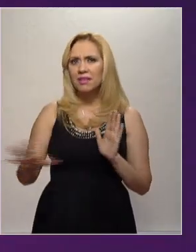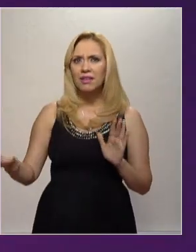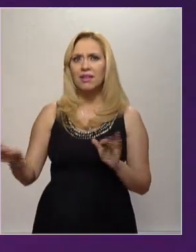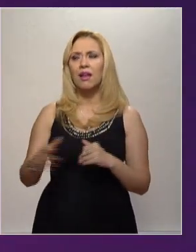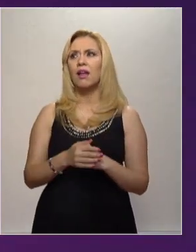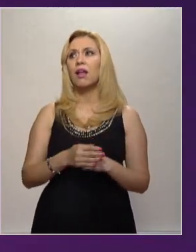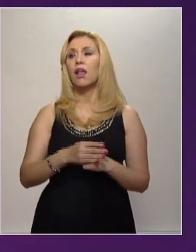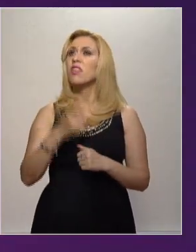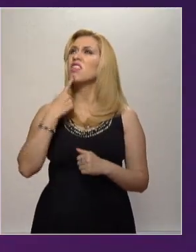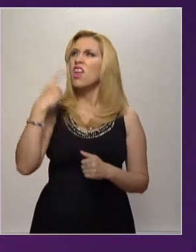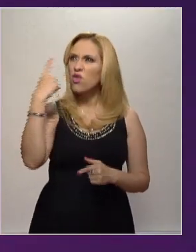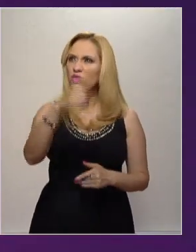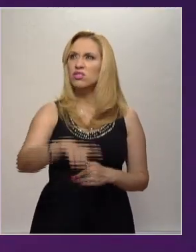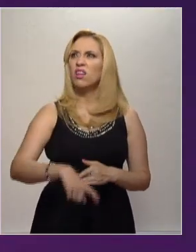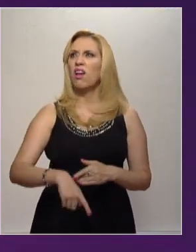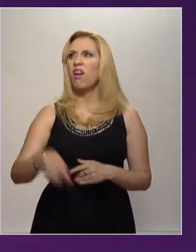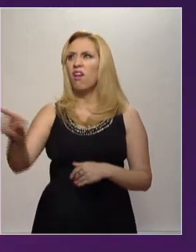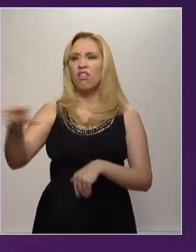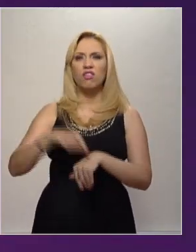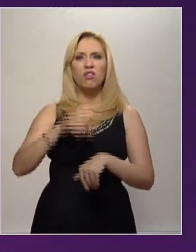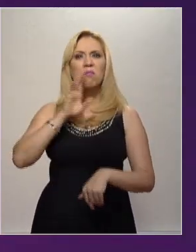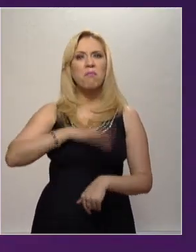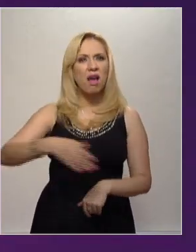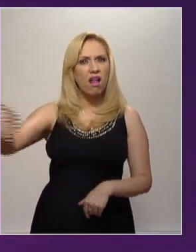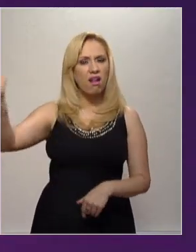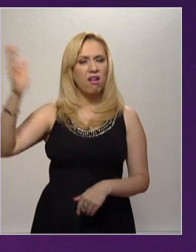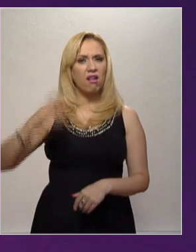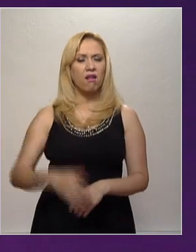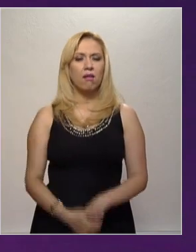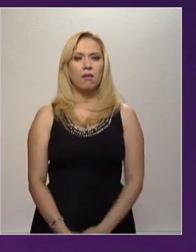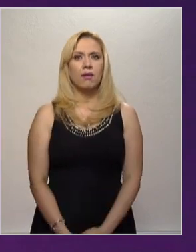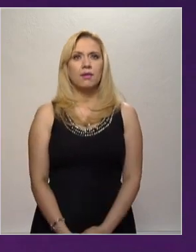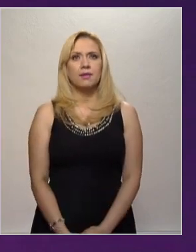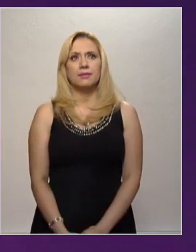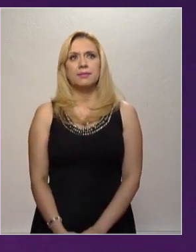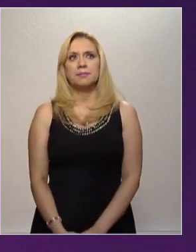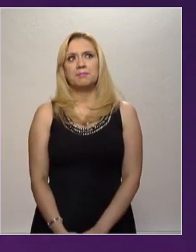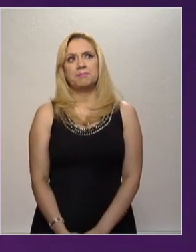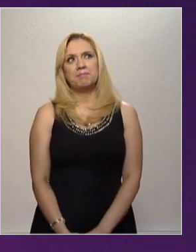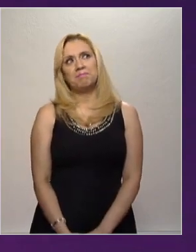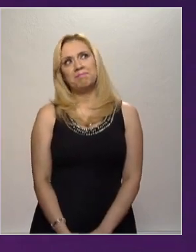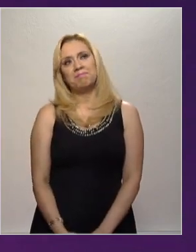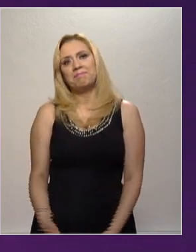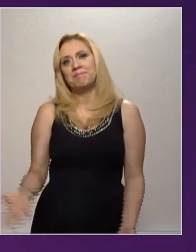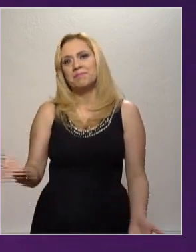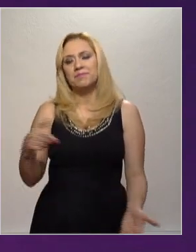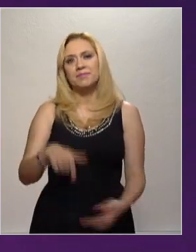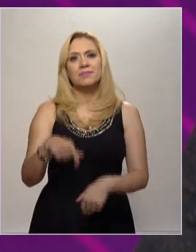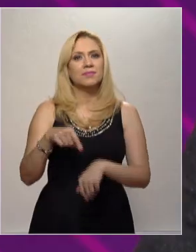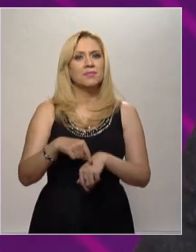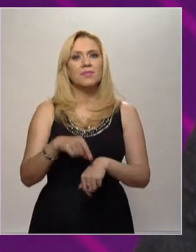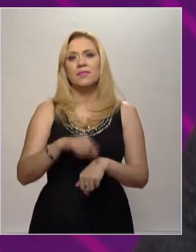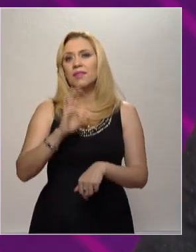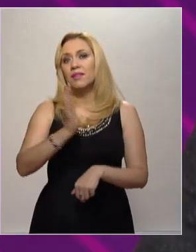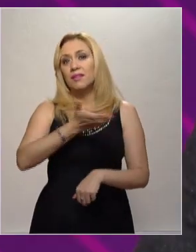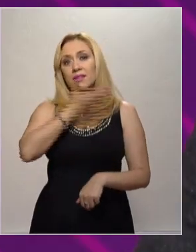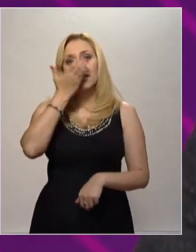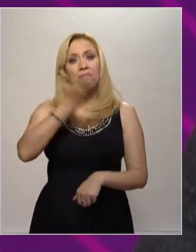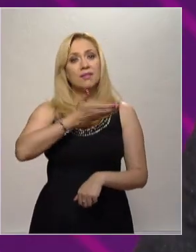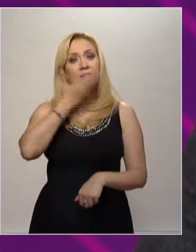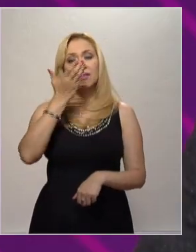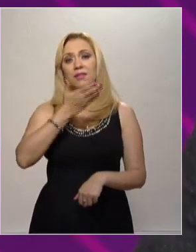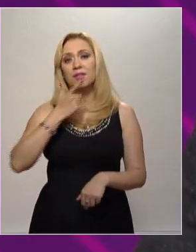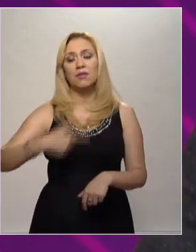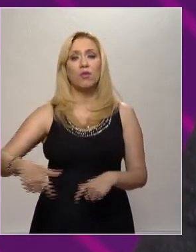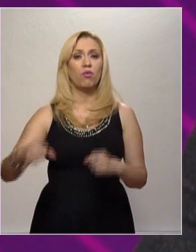¿no? Denuncias sobre la violencia, porque dentro de la cultura médica está muy normalizada la violencia.